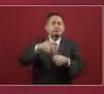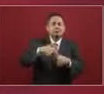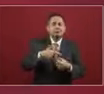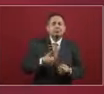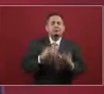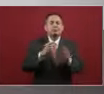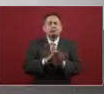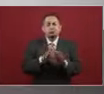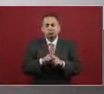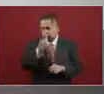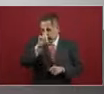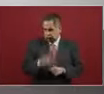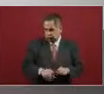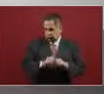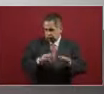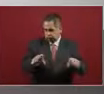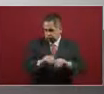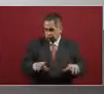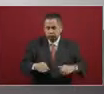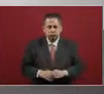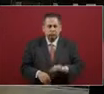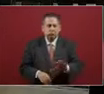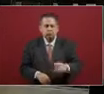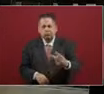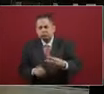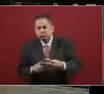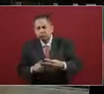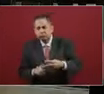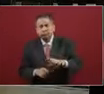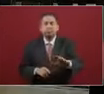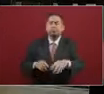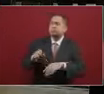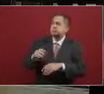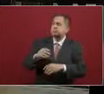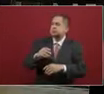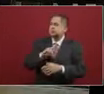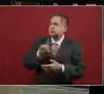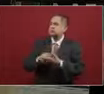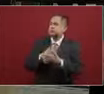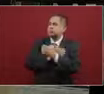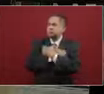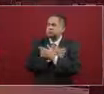Lo segundo… La derogación de la reforma educativa. Sí,